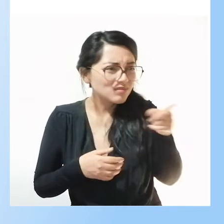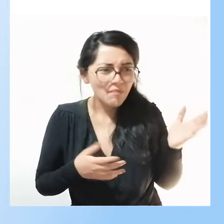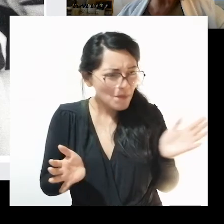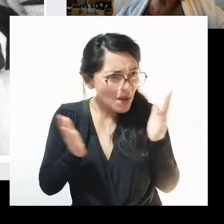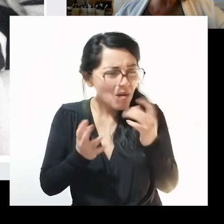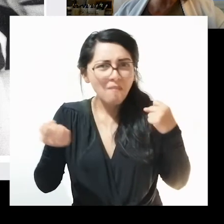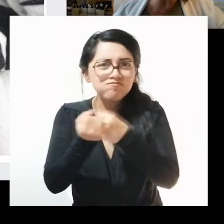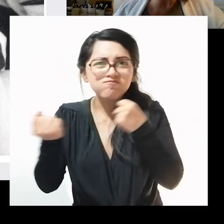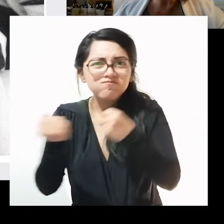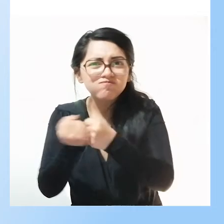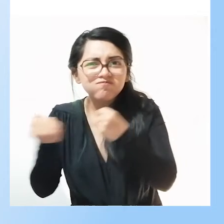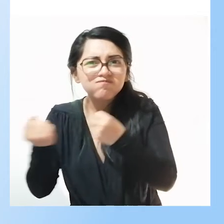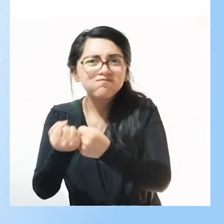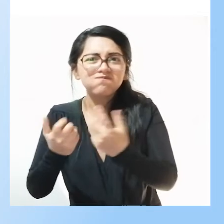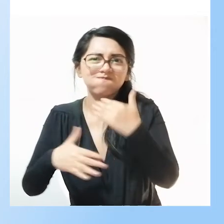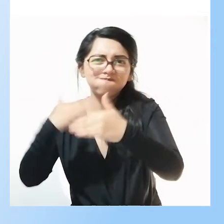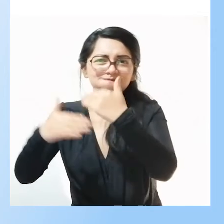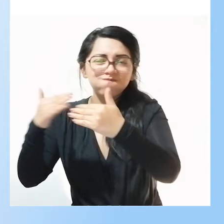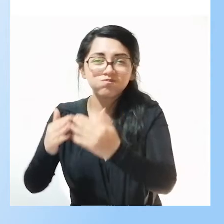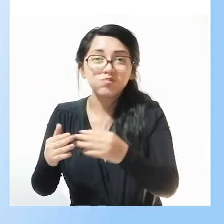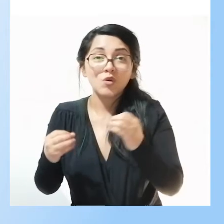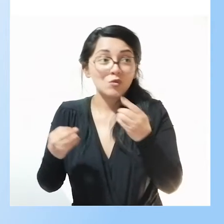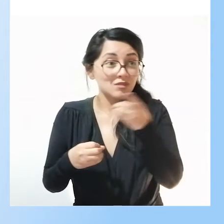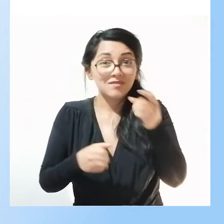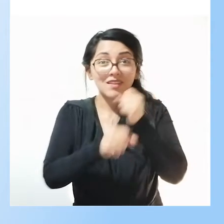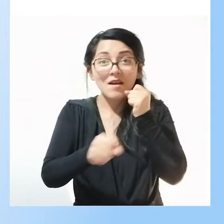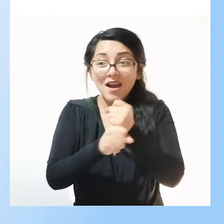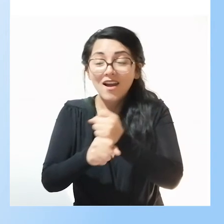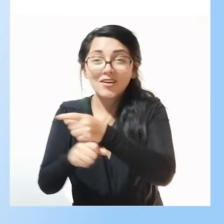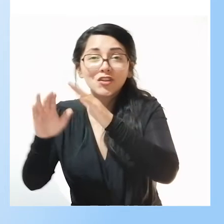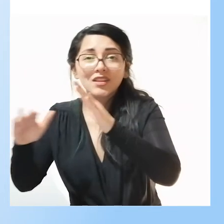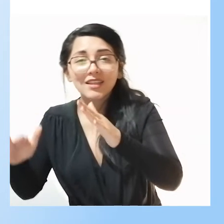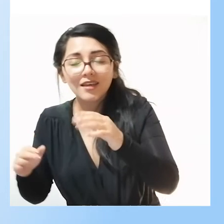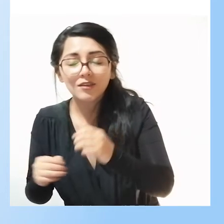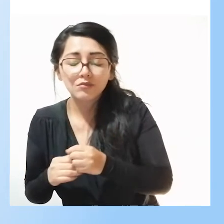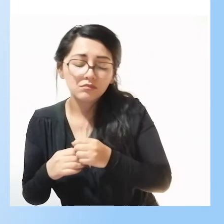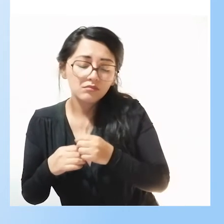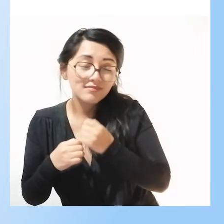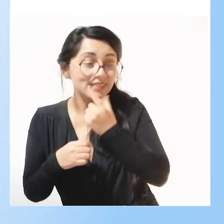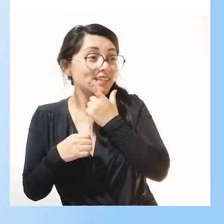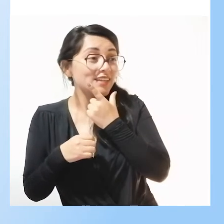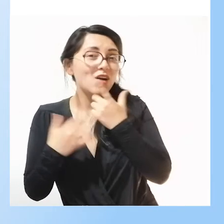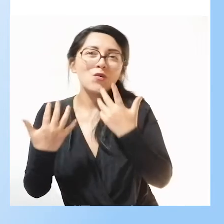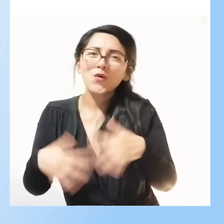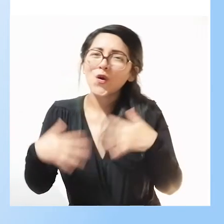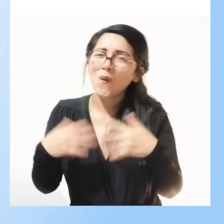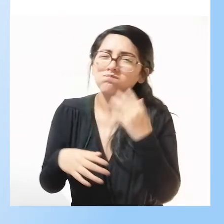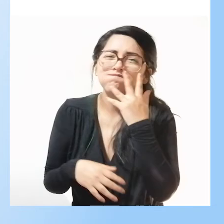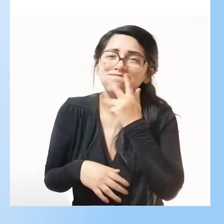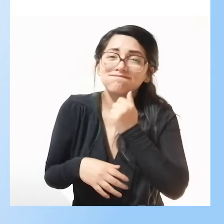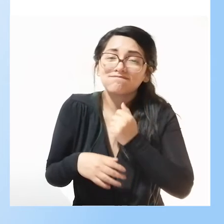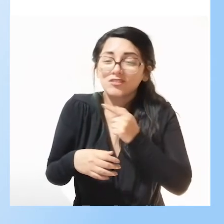esta alegría, esta felicidad en los niños y todas las personas que están hospitalizadas o con enfermedad y pensar en el